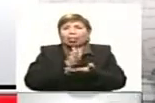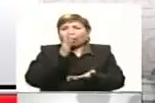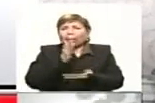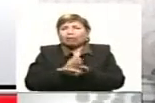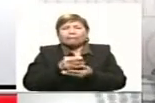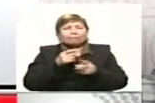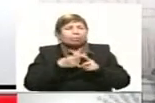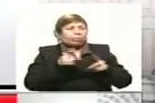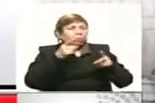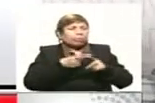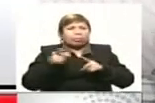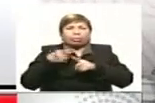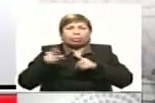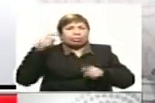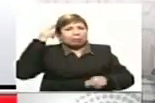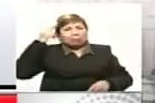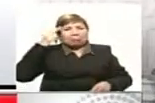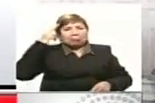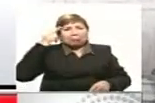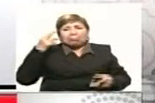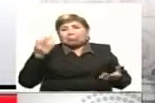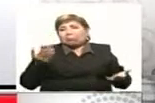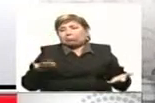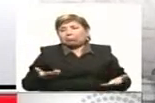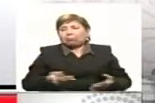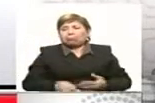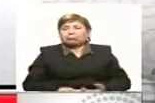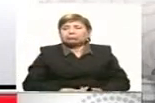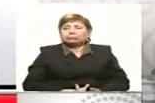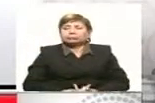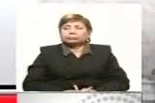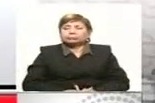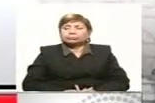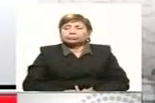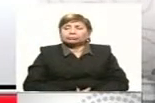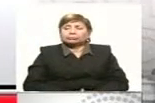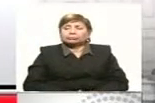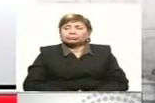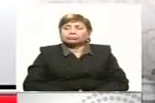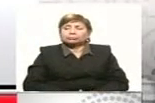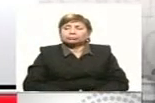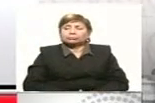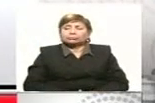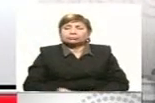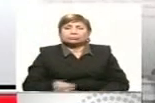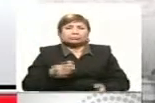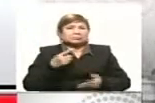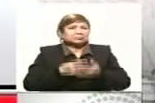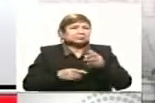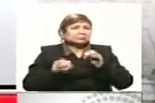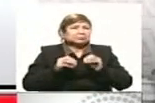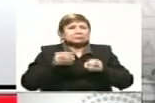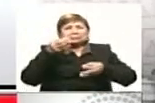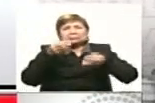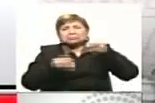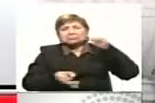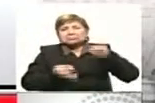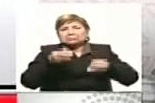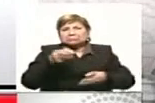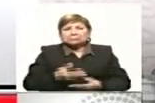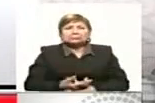diversas razones, ¿no? Por diversas razones. Y a veces son litigios